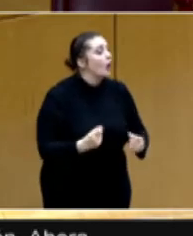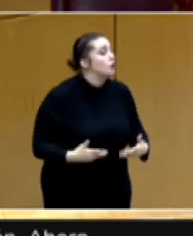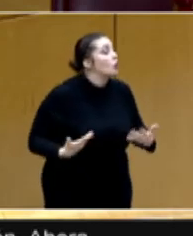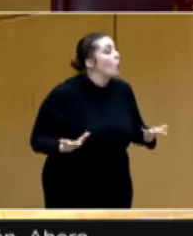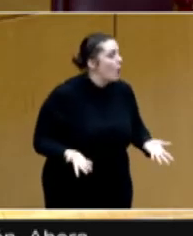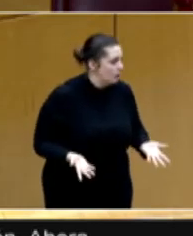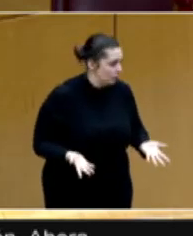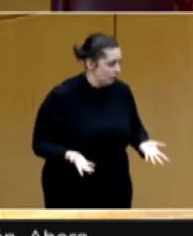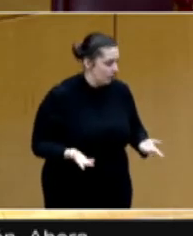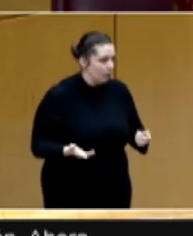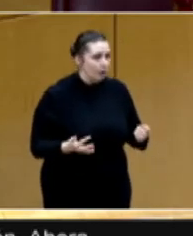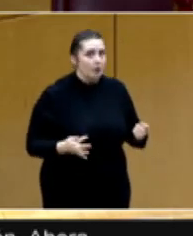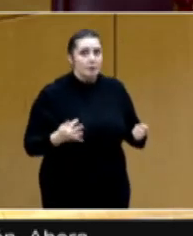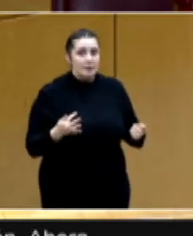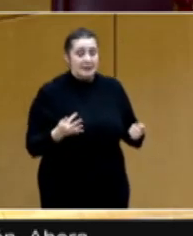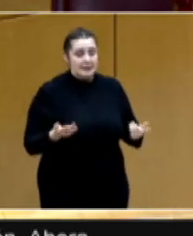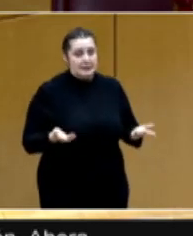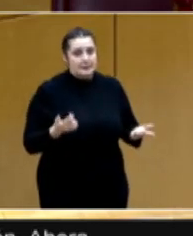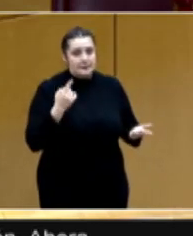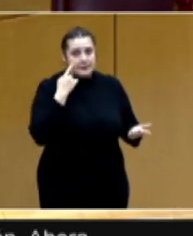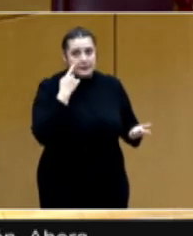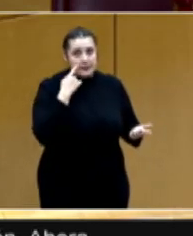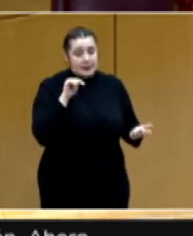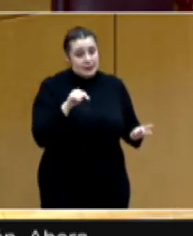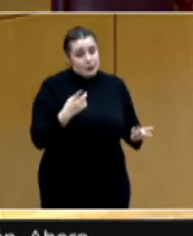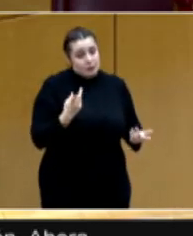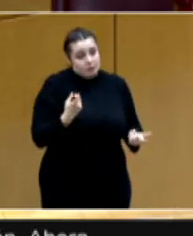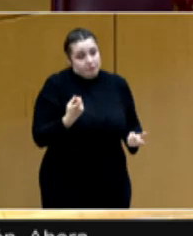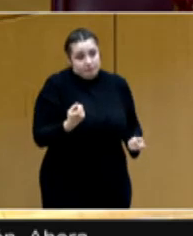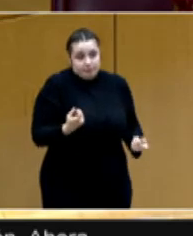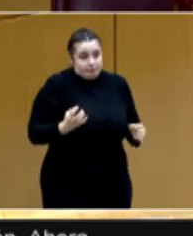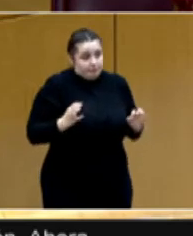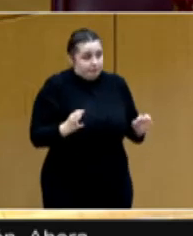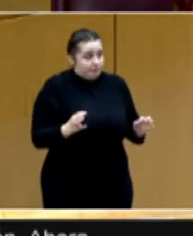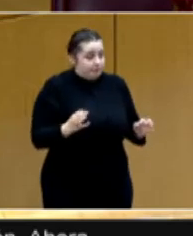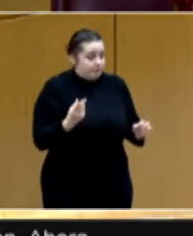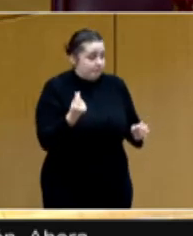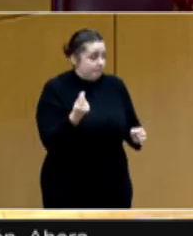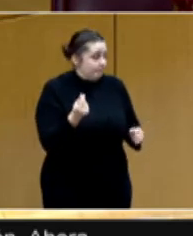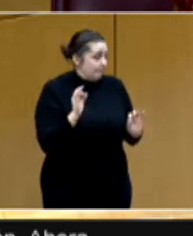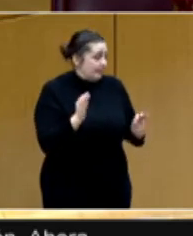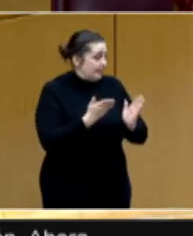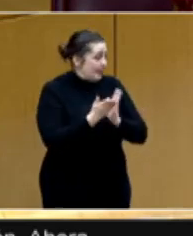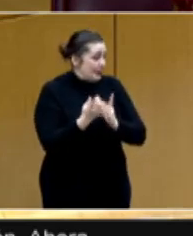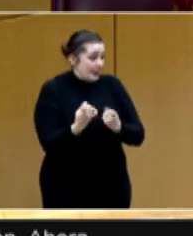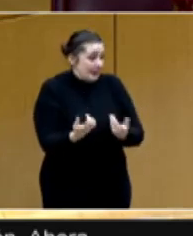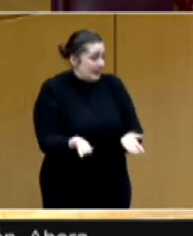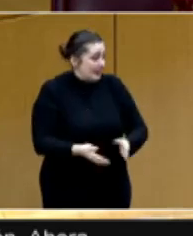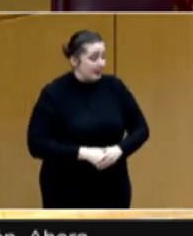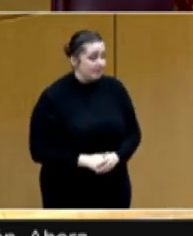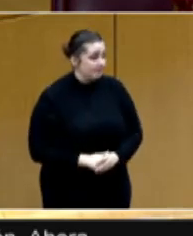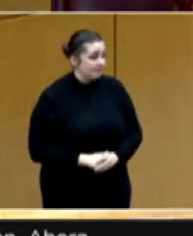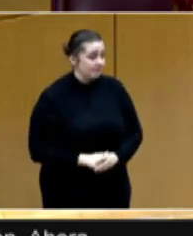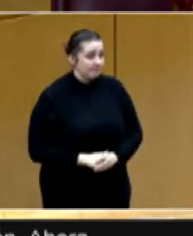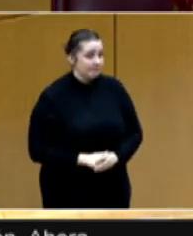costar y en fin dijimos Oiga para Esto va a hacer falta va a hacer falta puede hacer falta